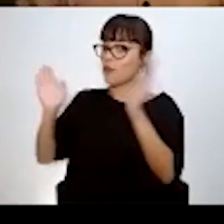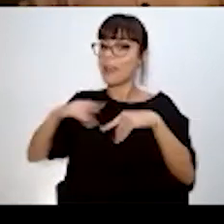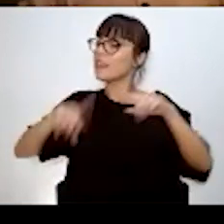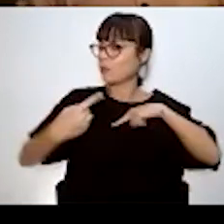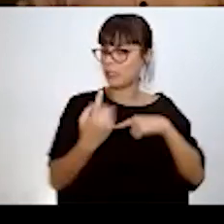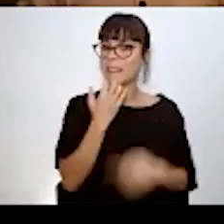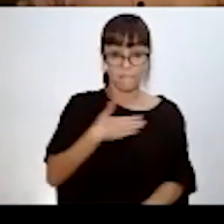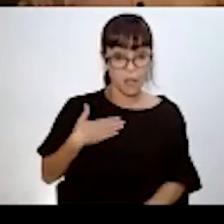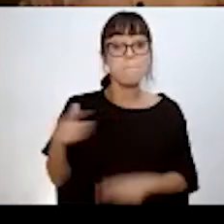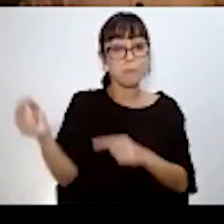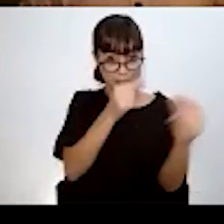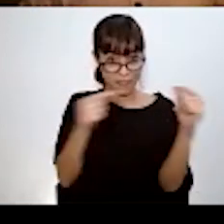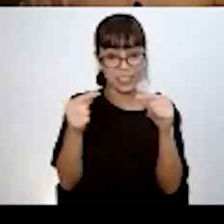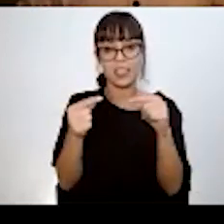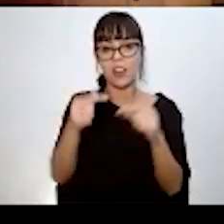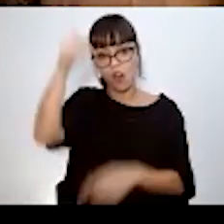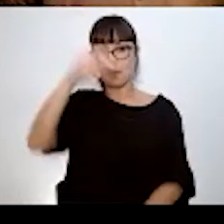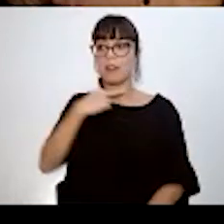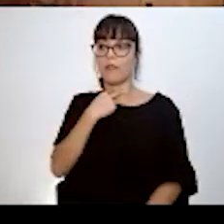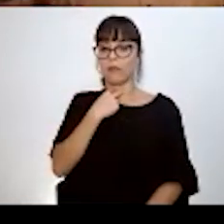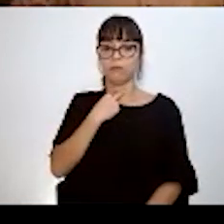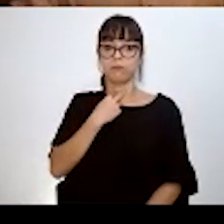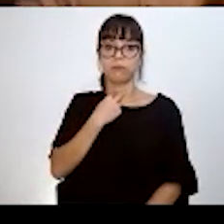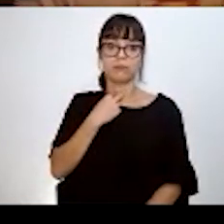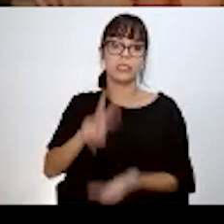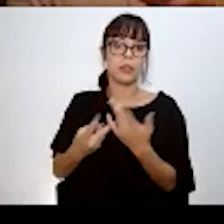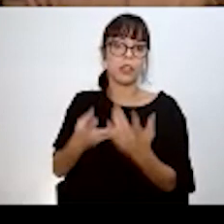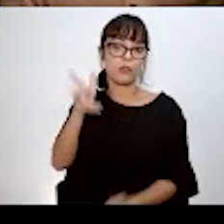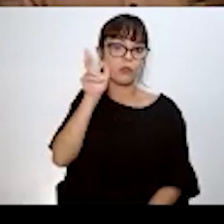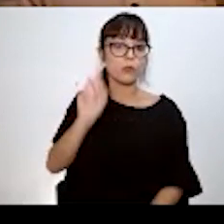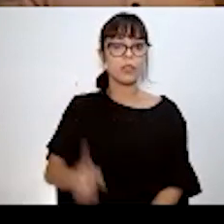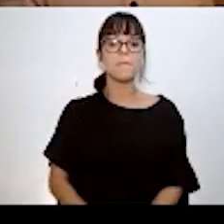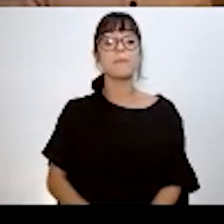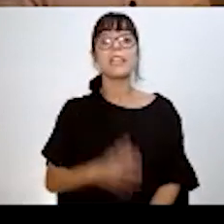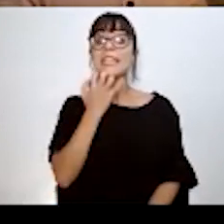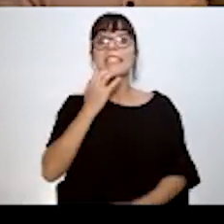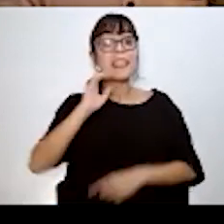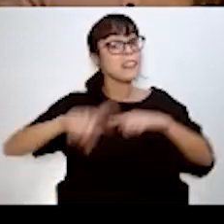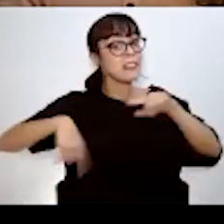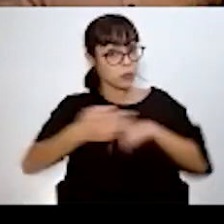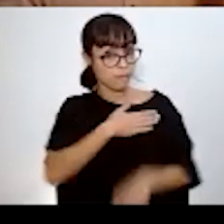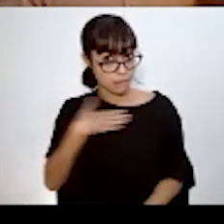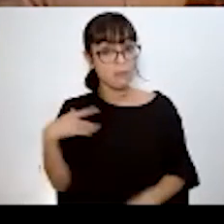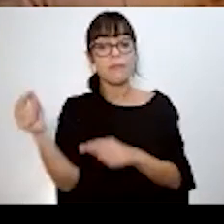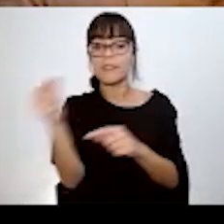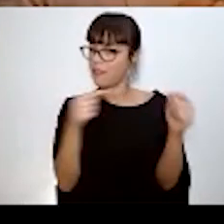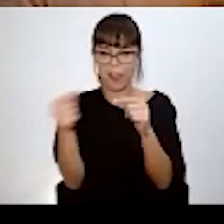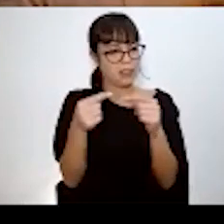si les parece. No, bueno, pero yo después si quieren discutimos todo lo que ustedes